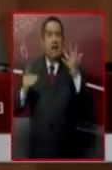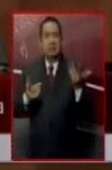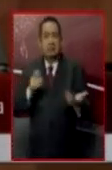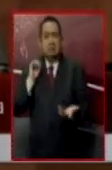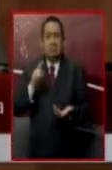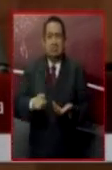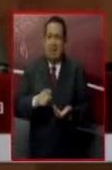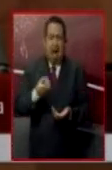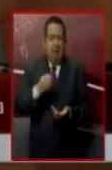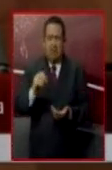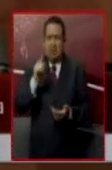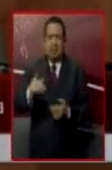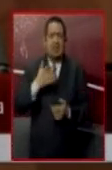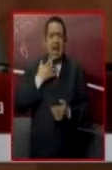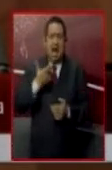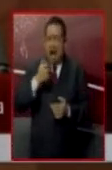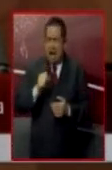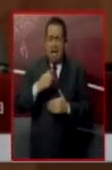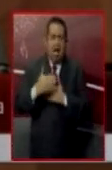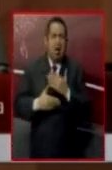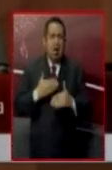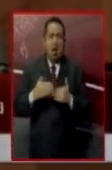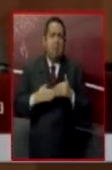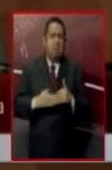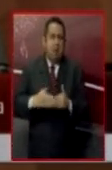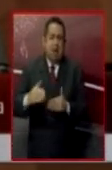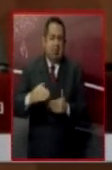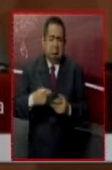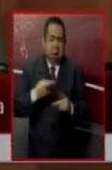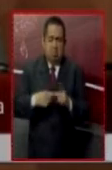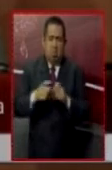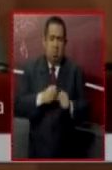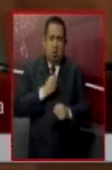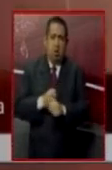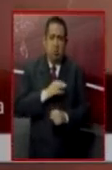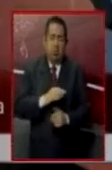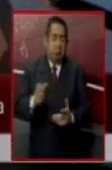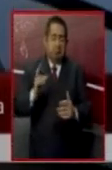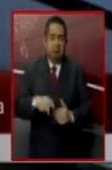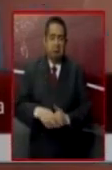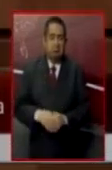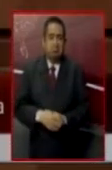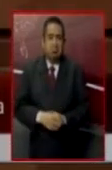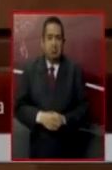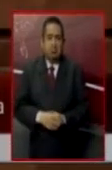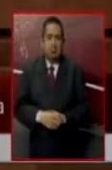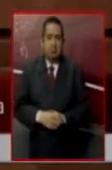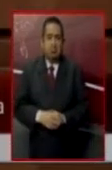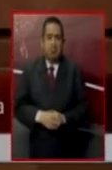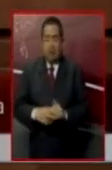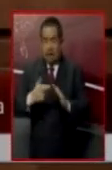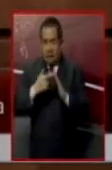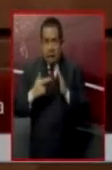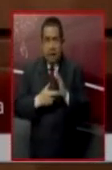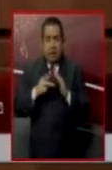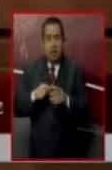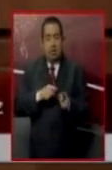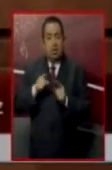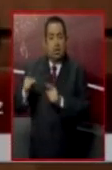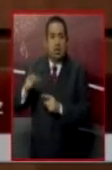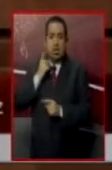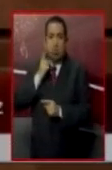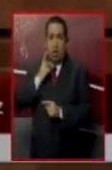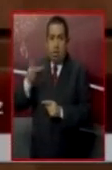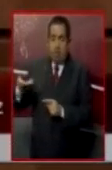garantizar un aumento en el precio del litro de la gasolina para el próximo año. Las medidas que la colegisladora nos